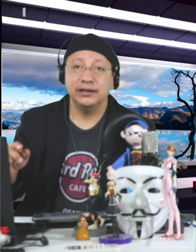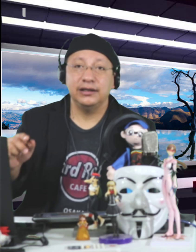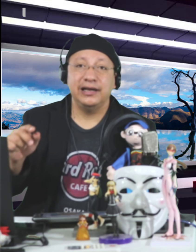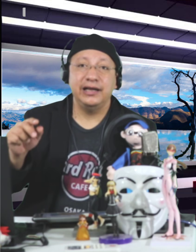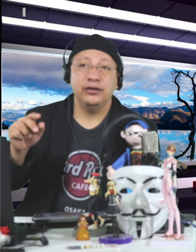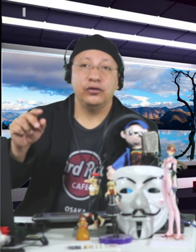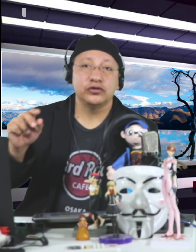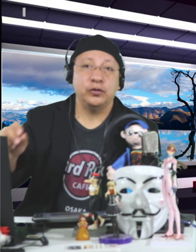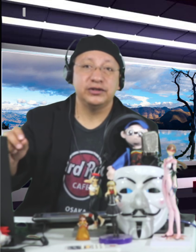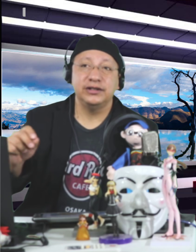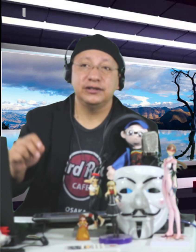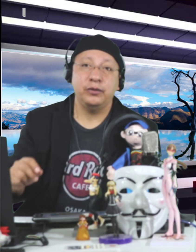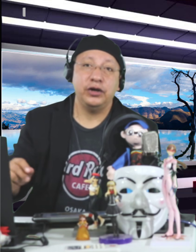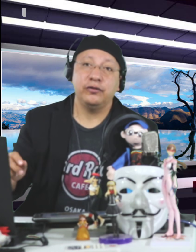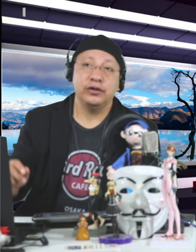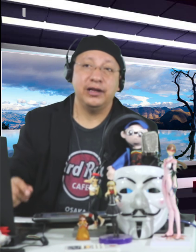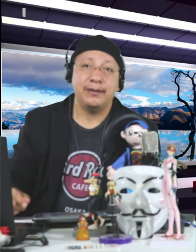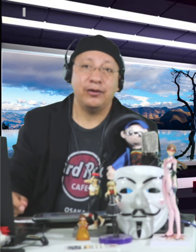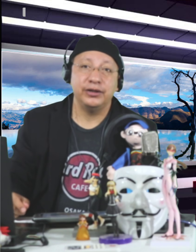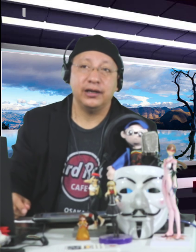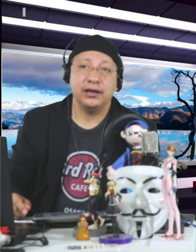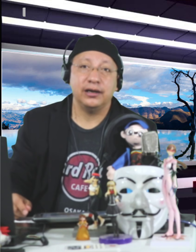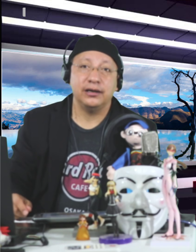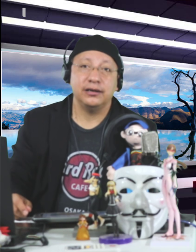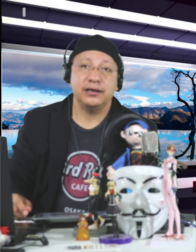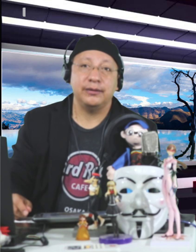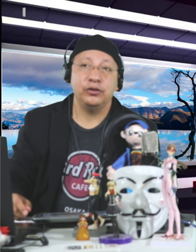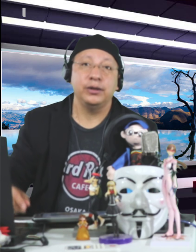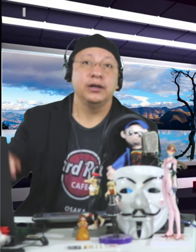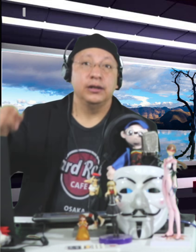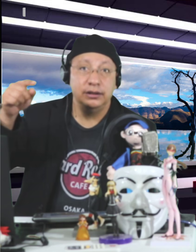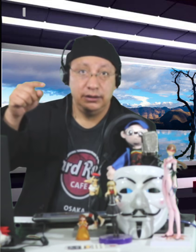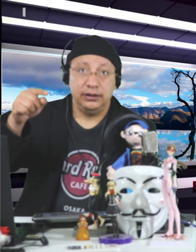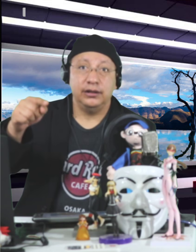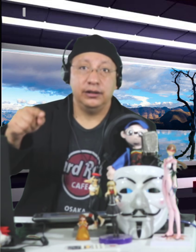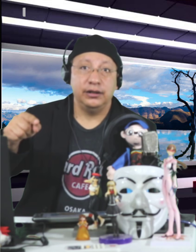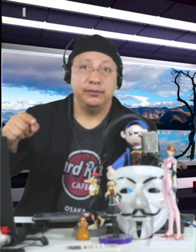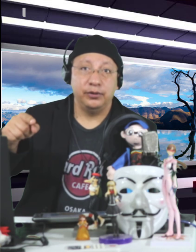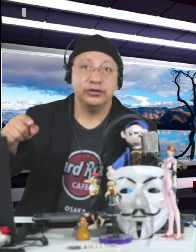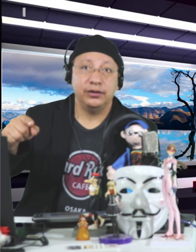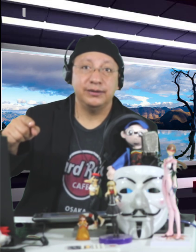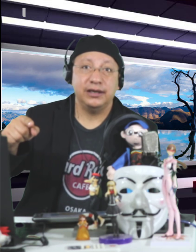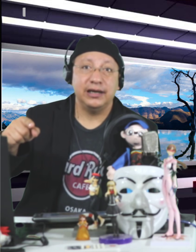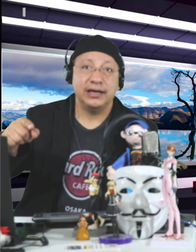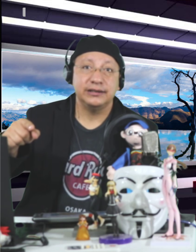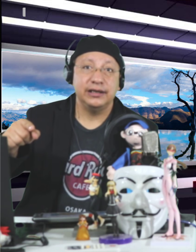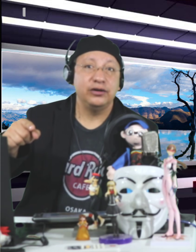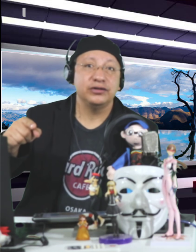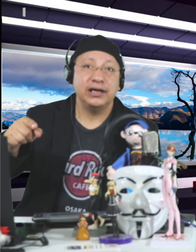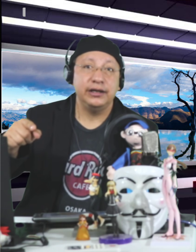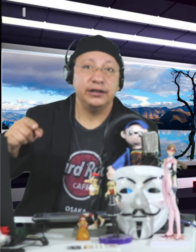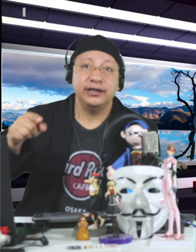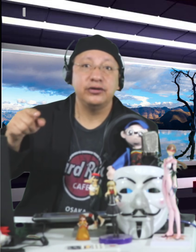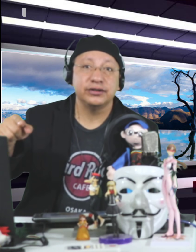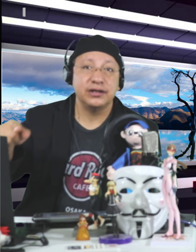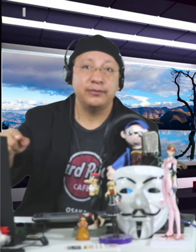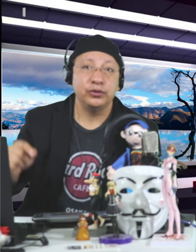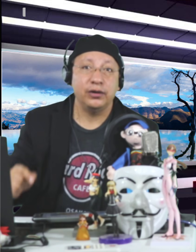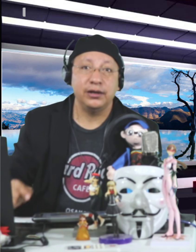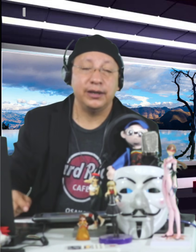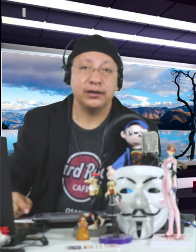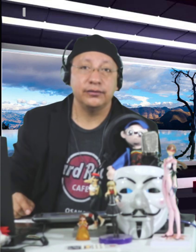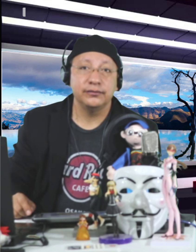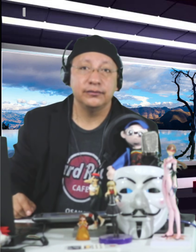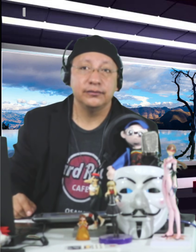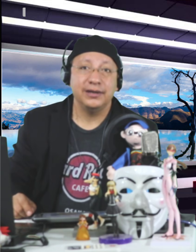He leído los bots y dicen, bueno, y cuando le daba agüita a Javidubi, y por eso debe estar en la cárcel y no salir, y ellos están a punto